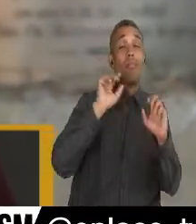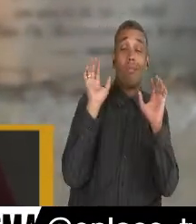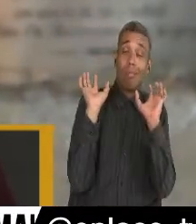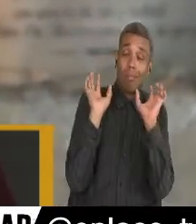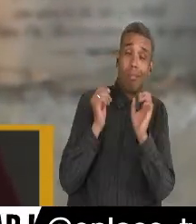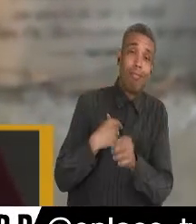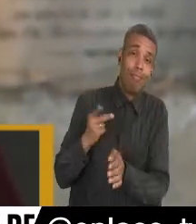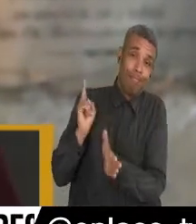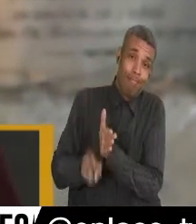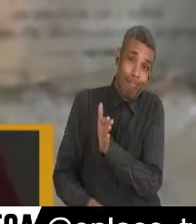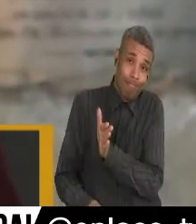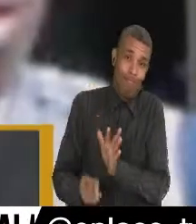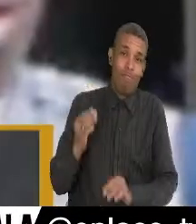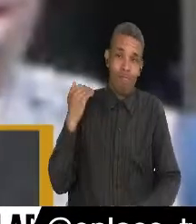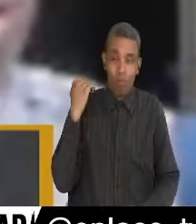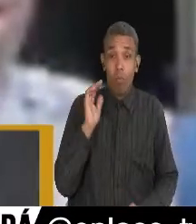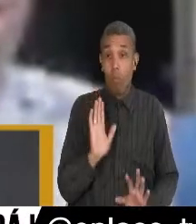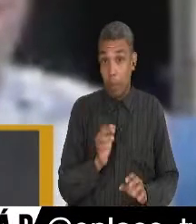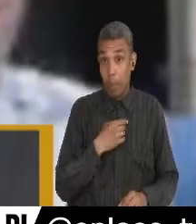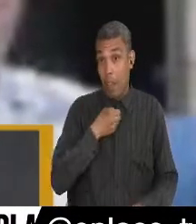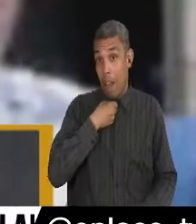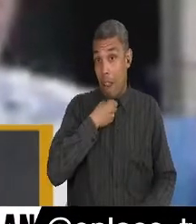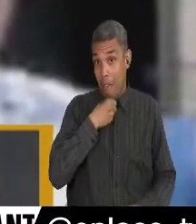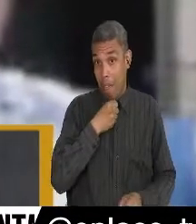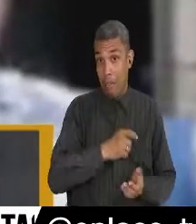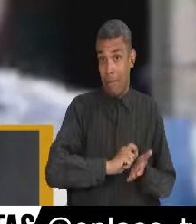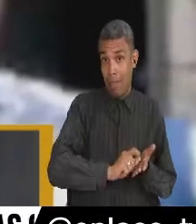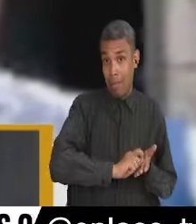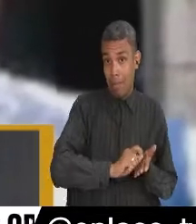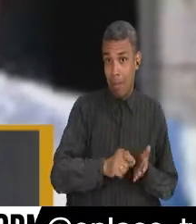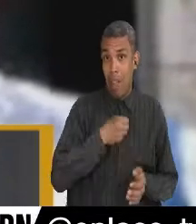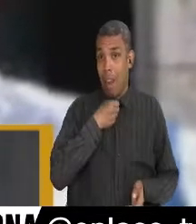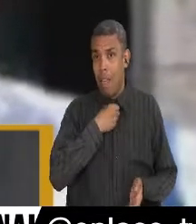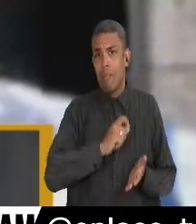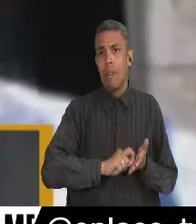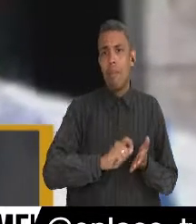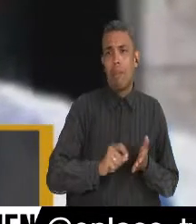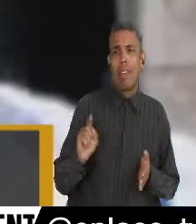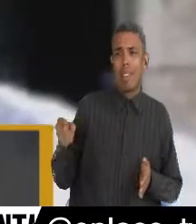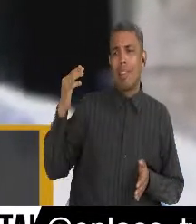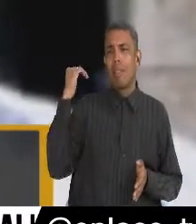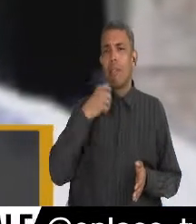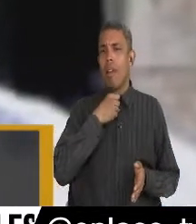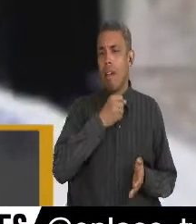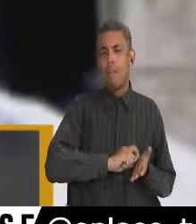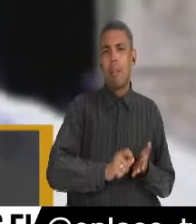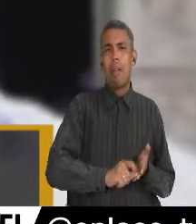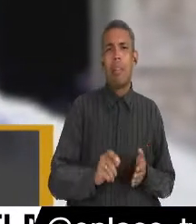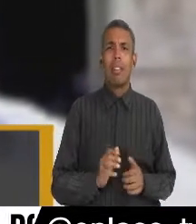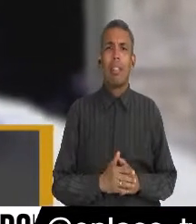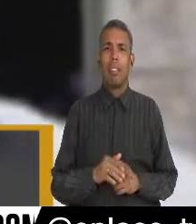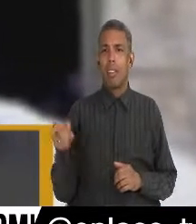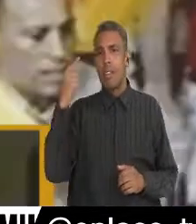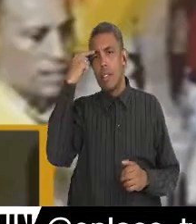pero la función de Meterio se fue más allá de lo periodístico. traspasó fronteras